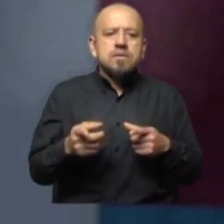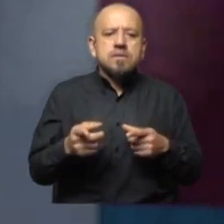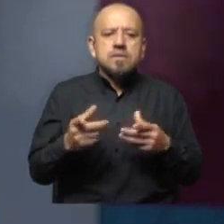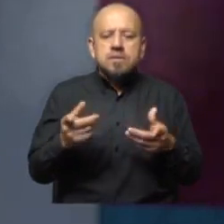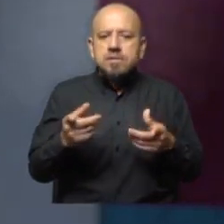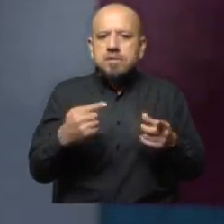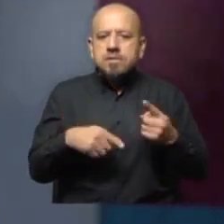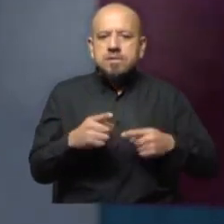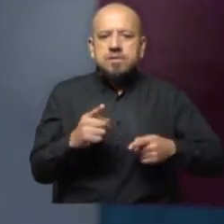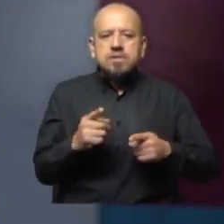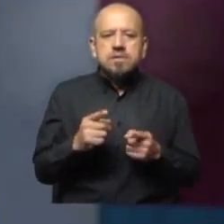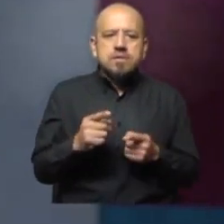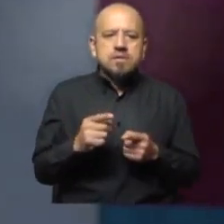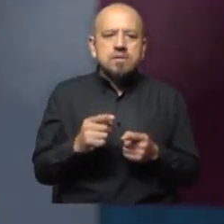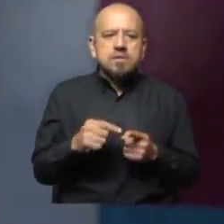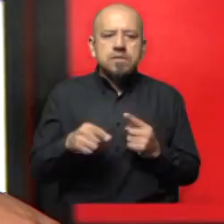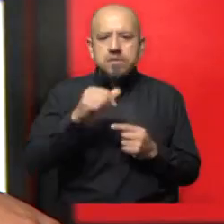buscar excusas